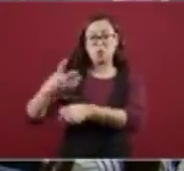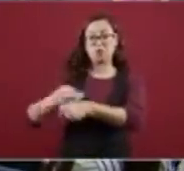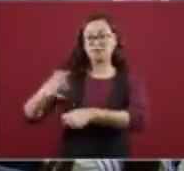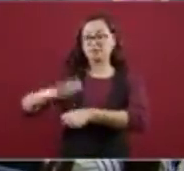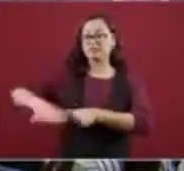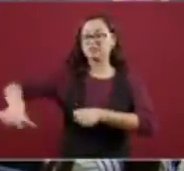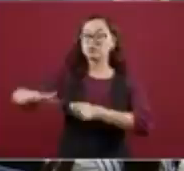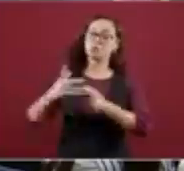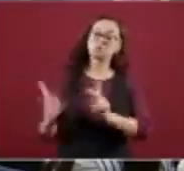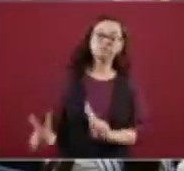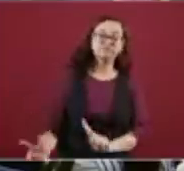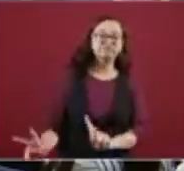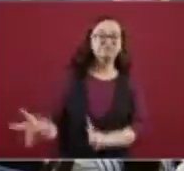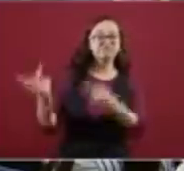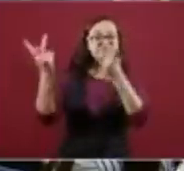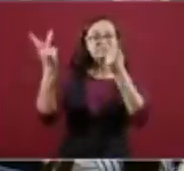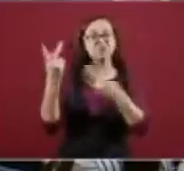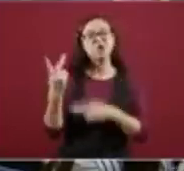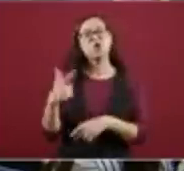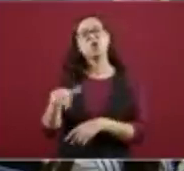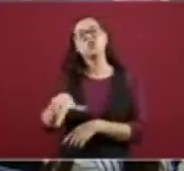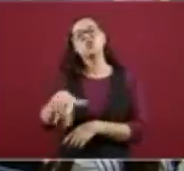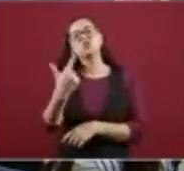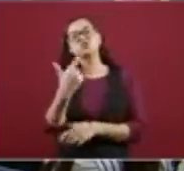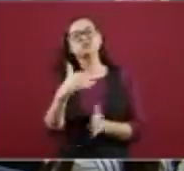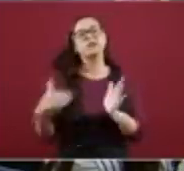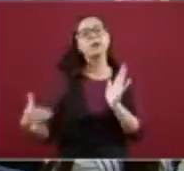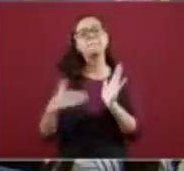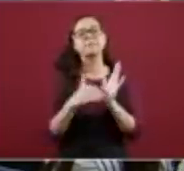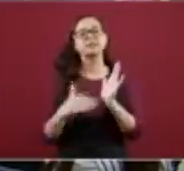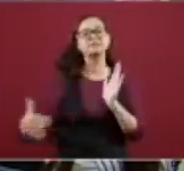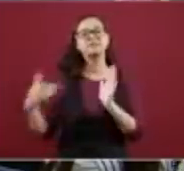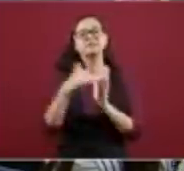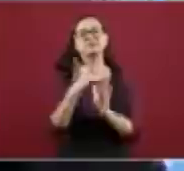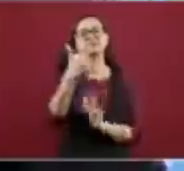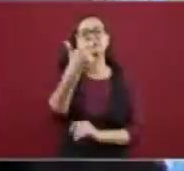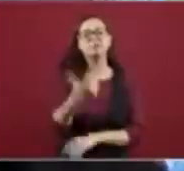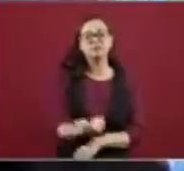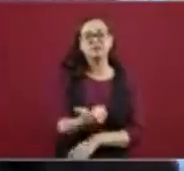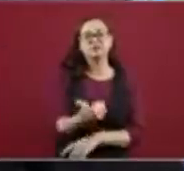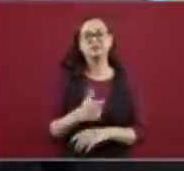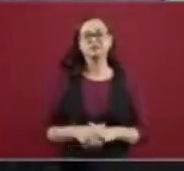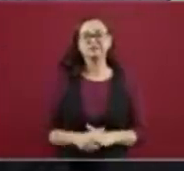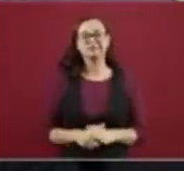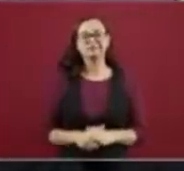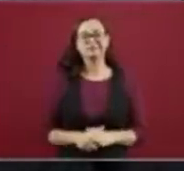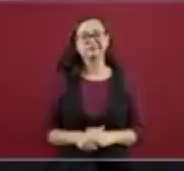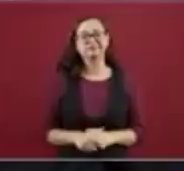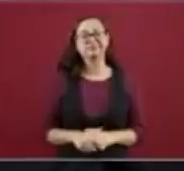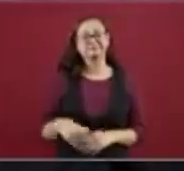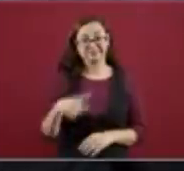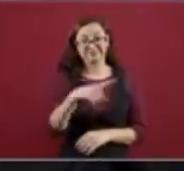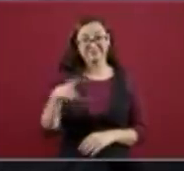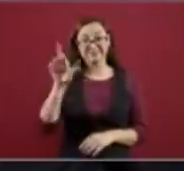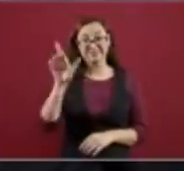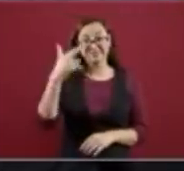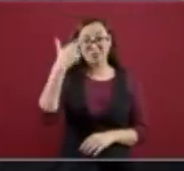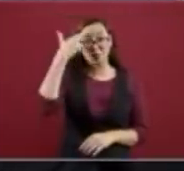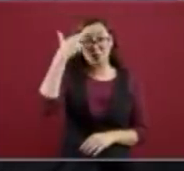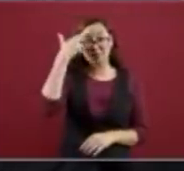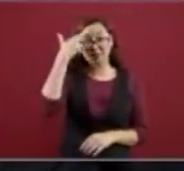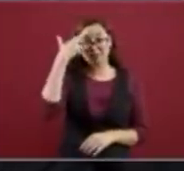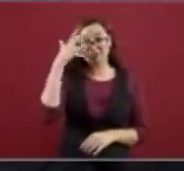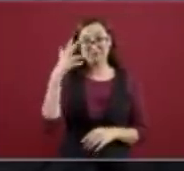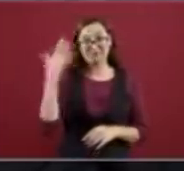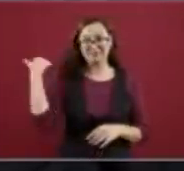espacio en 12 mil millones de pesos. ¿Se acuerdan que aquí incluso hablamos del